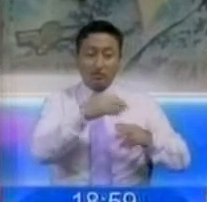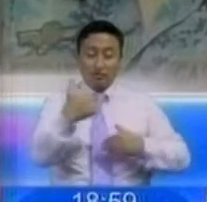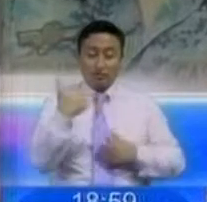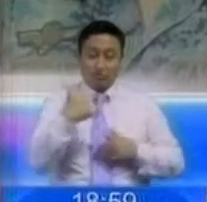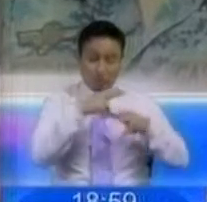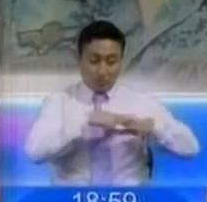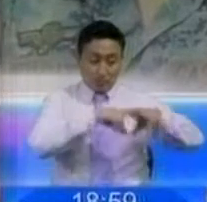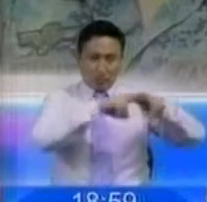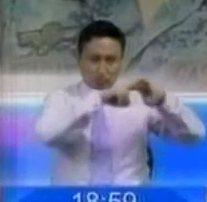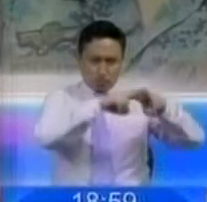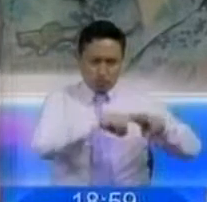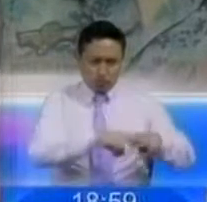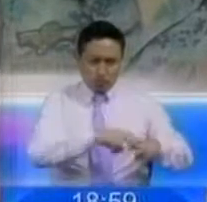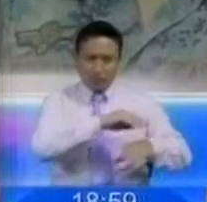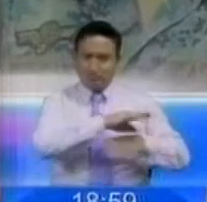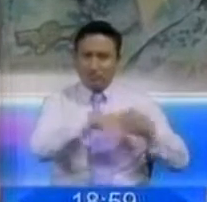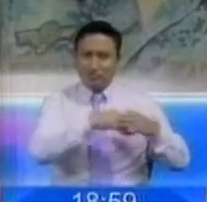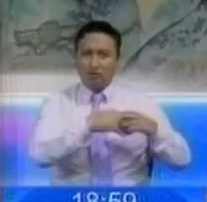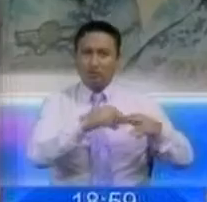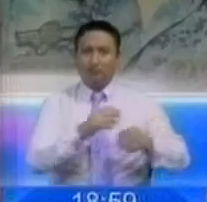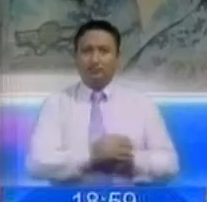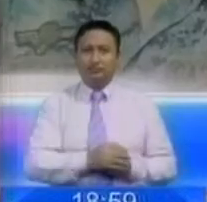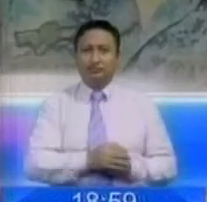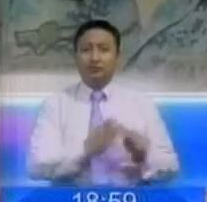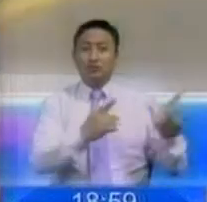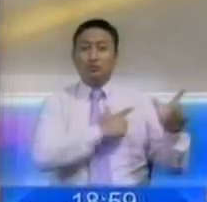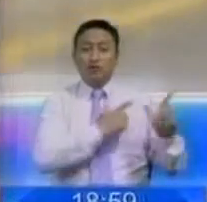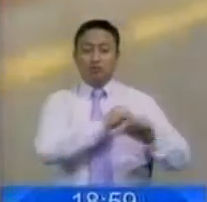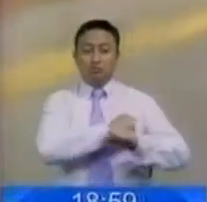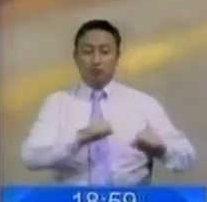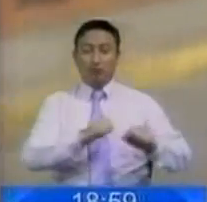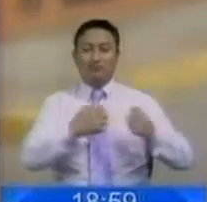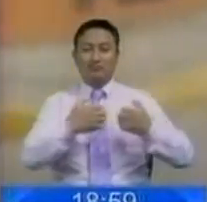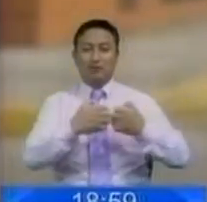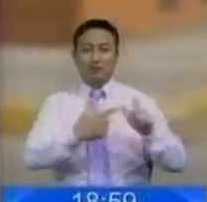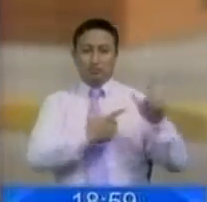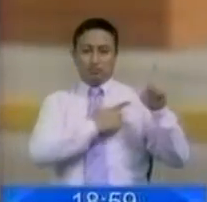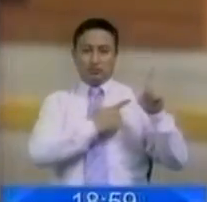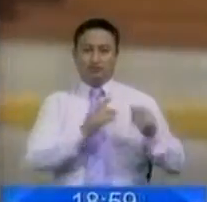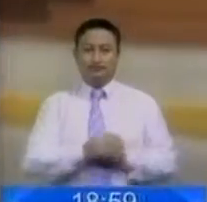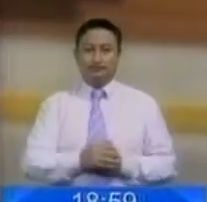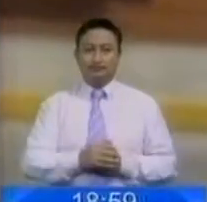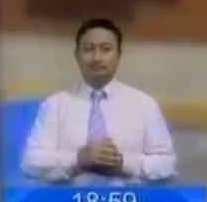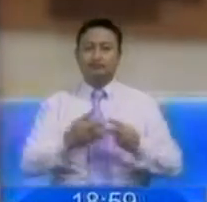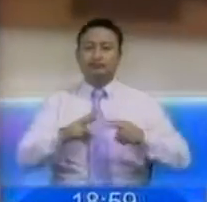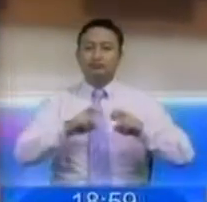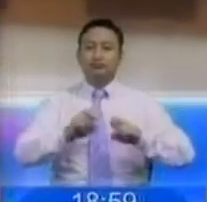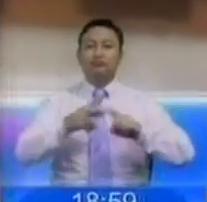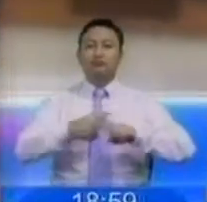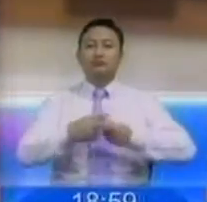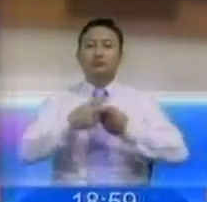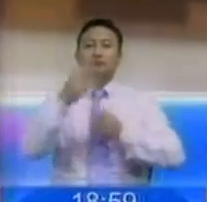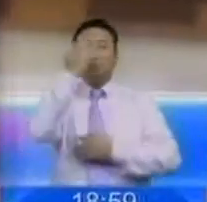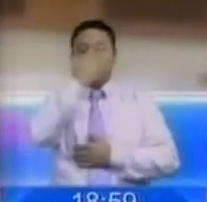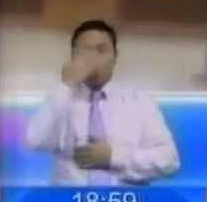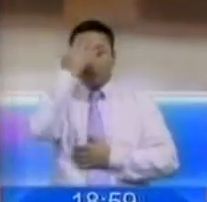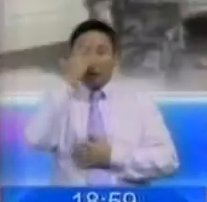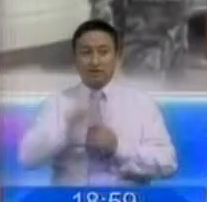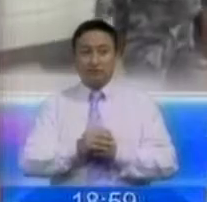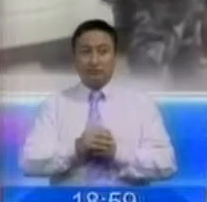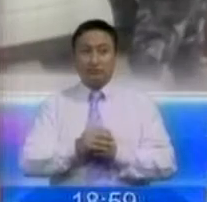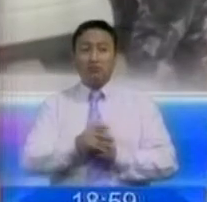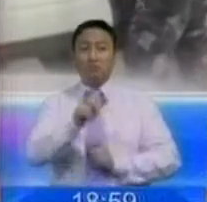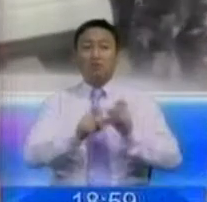nuestro material bélico, munición y equipo militar. El proceso investigativo se aperturó en Esmeraldas. Hasta esa ciudad fueron llevados